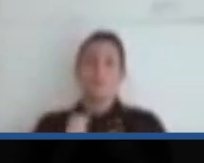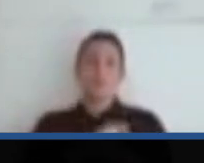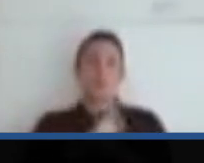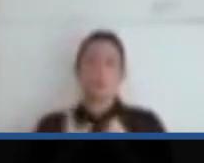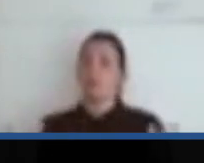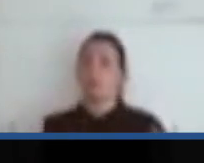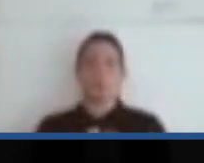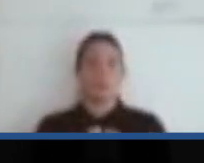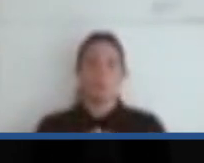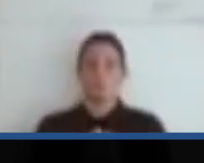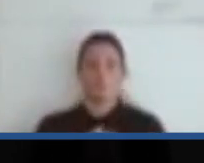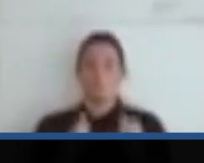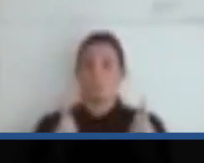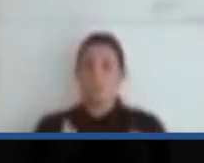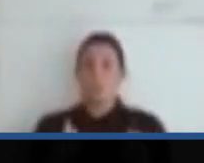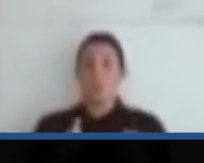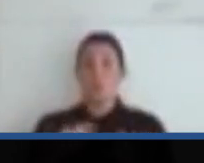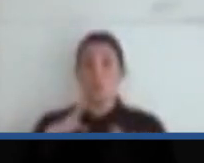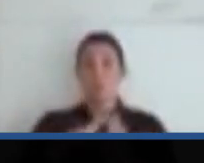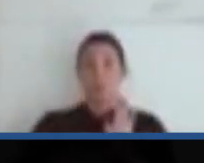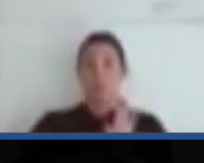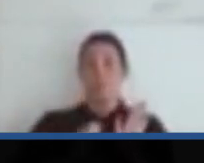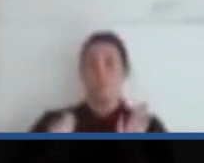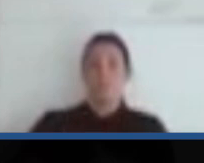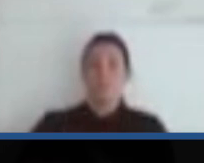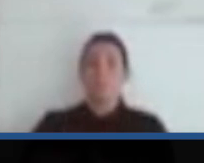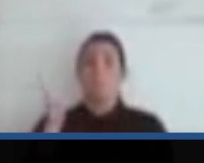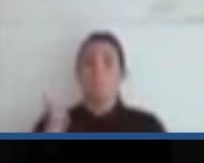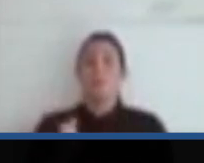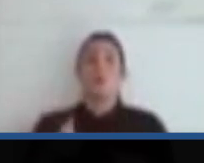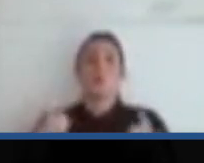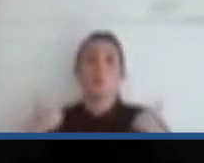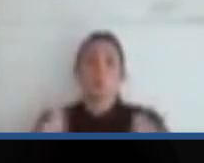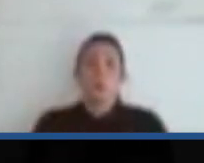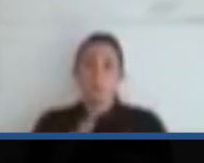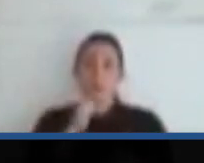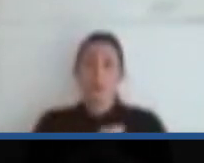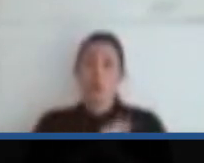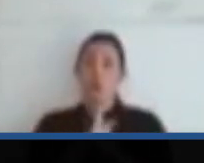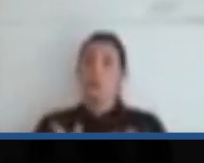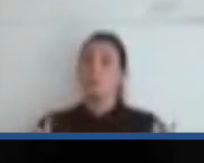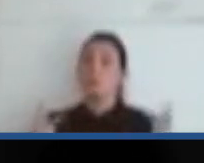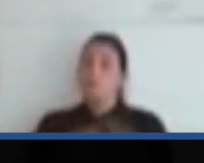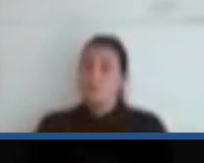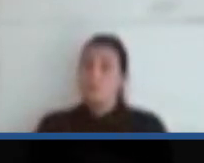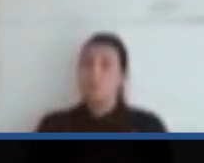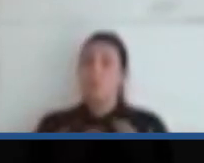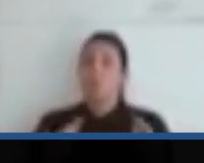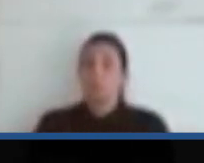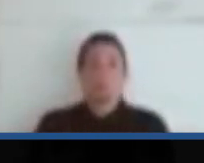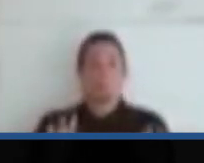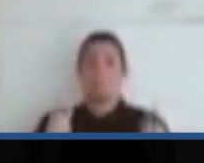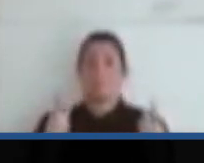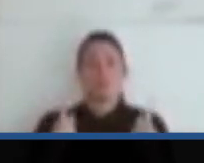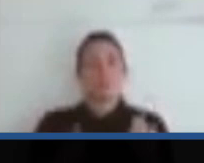urgente. Solo una medida ha demostrado eficacia para reducir la transmisión del virus de manera rápida. Y